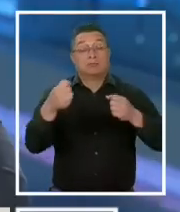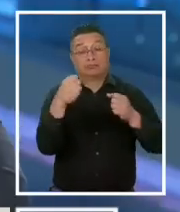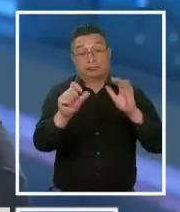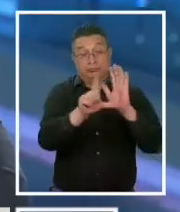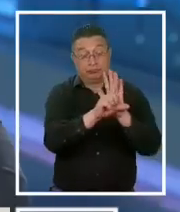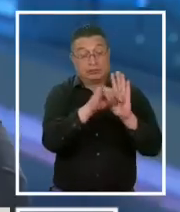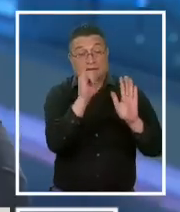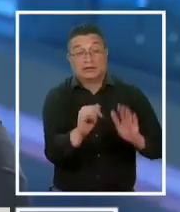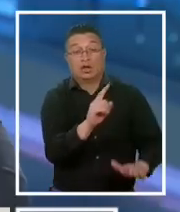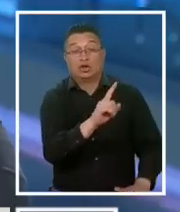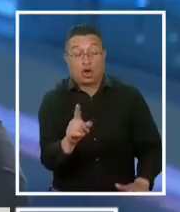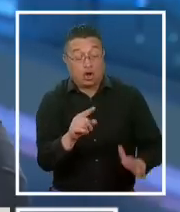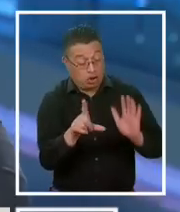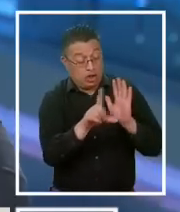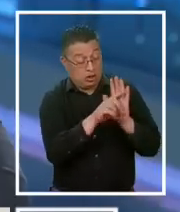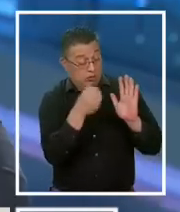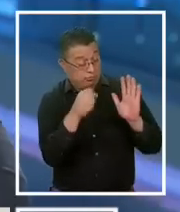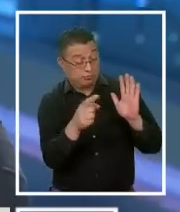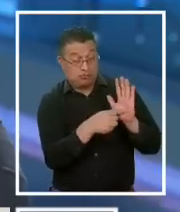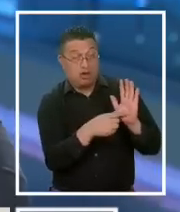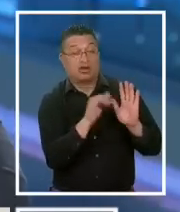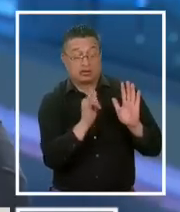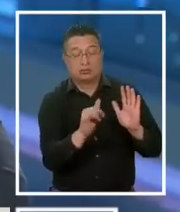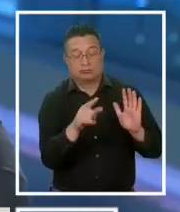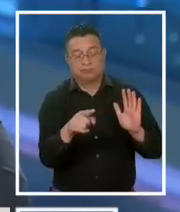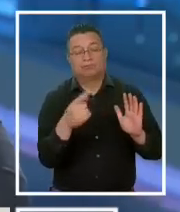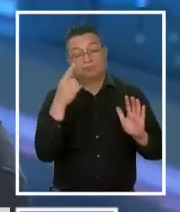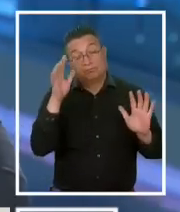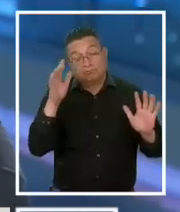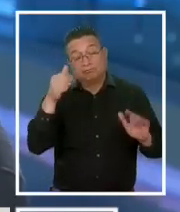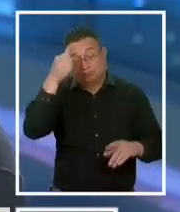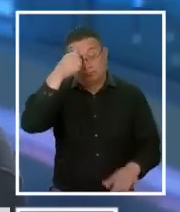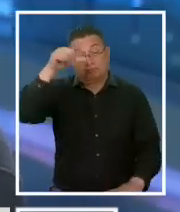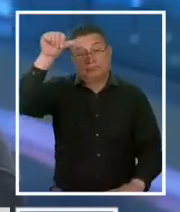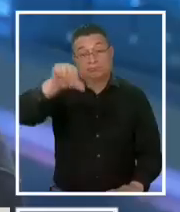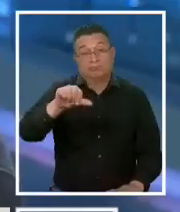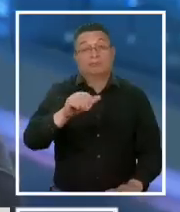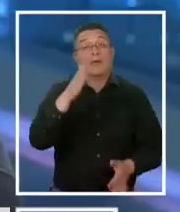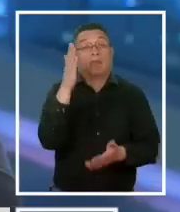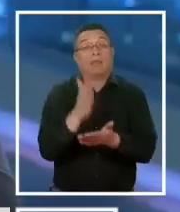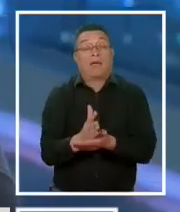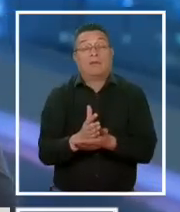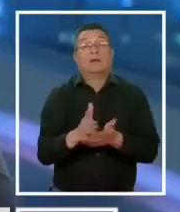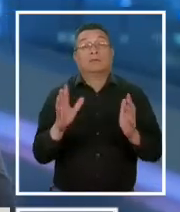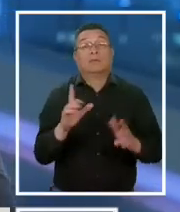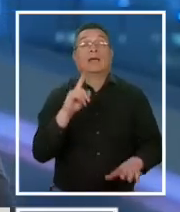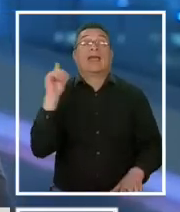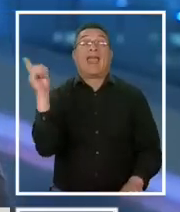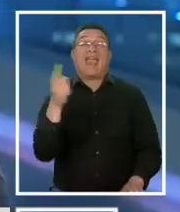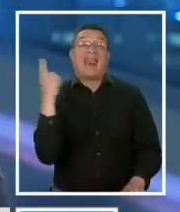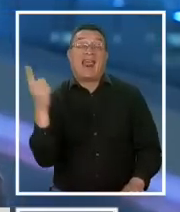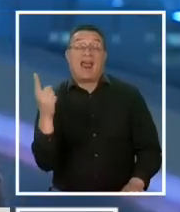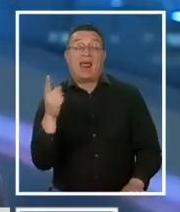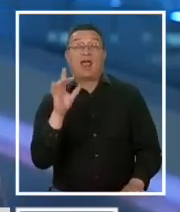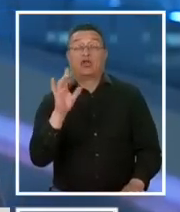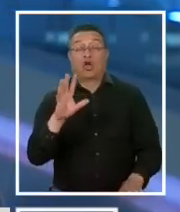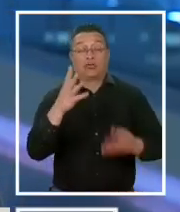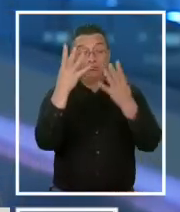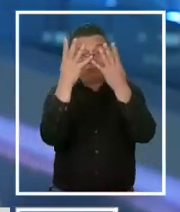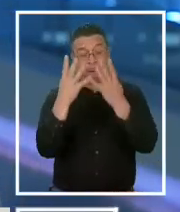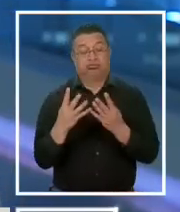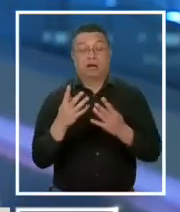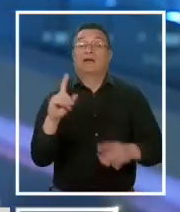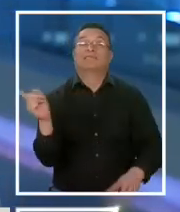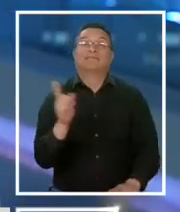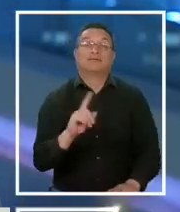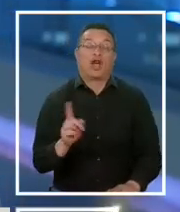delito No si el hecho constitutivo de delito obviamente los delitos tienen como consecuencia una pena que en general en estas hipótesis no es privativa de libertad